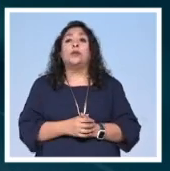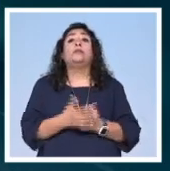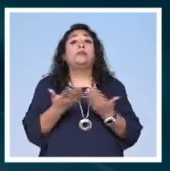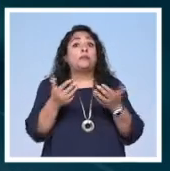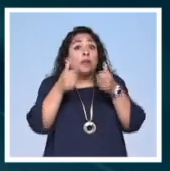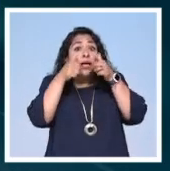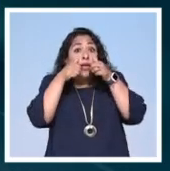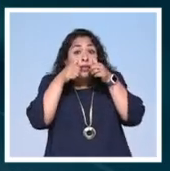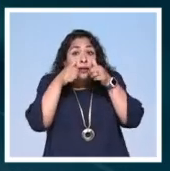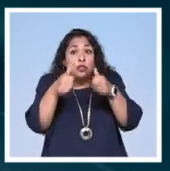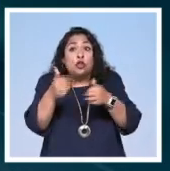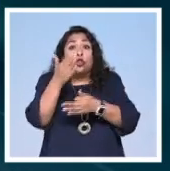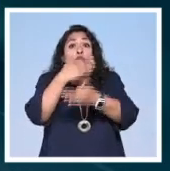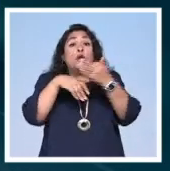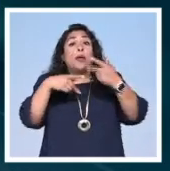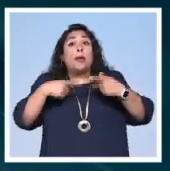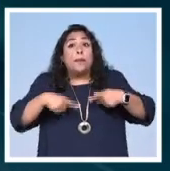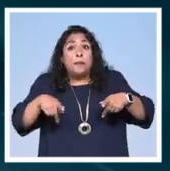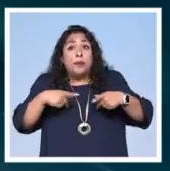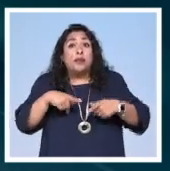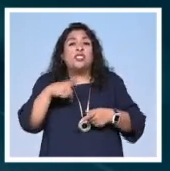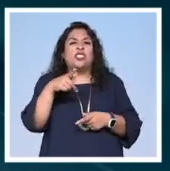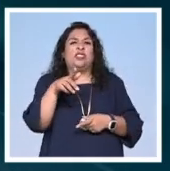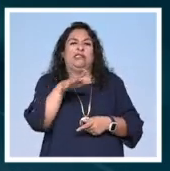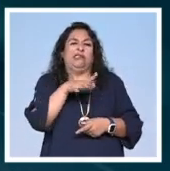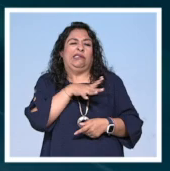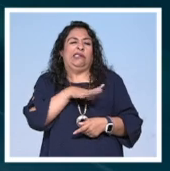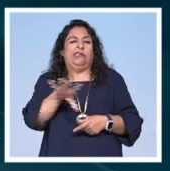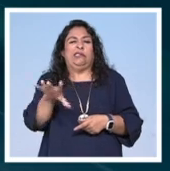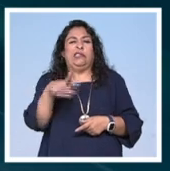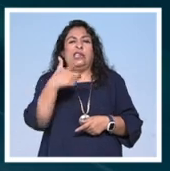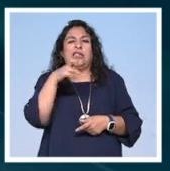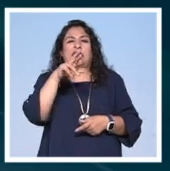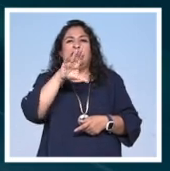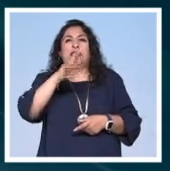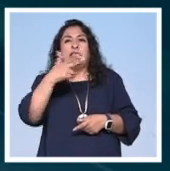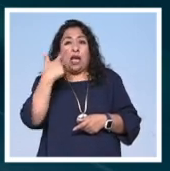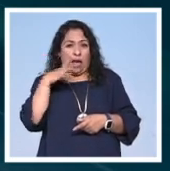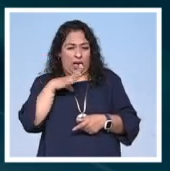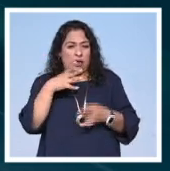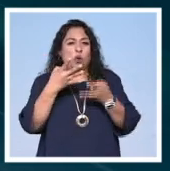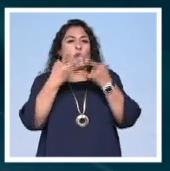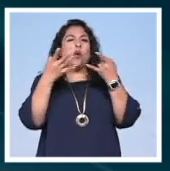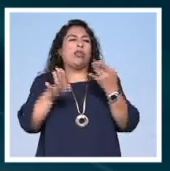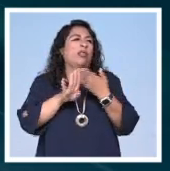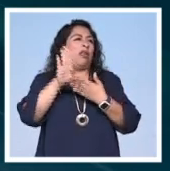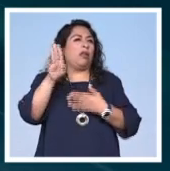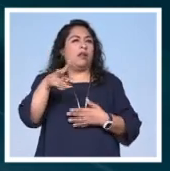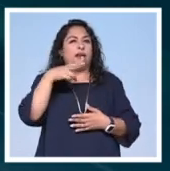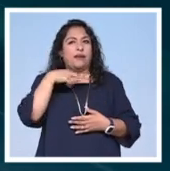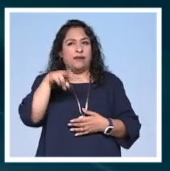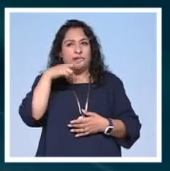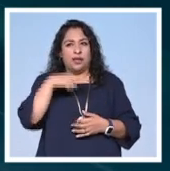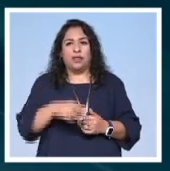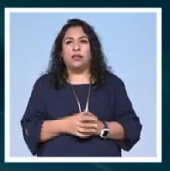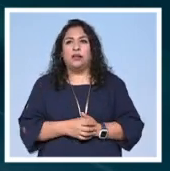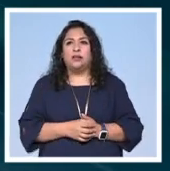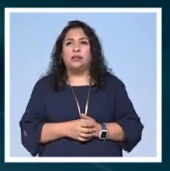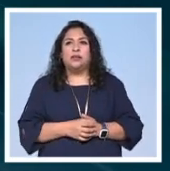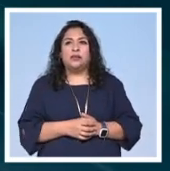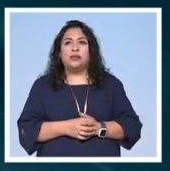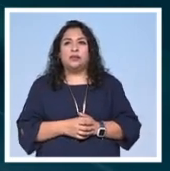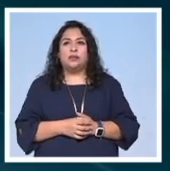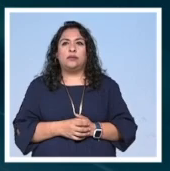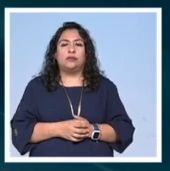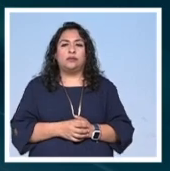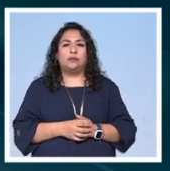atención todo nuestro público Grinch ya viene la temporada de cuentos antinavideños Navidad es para